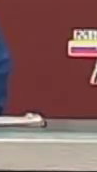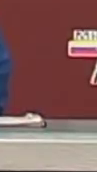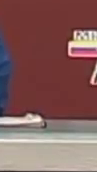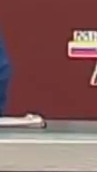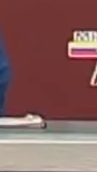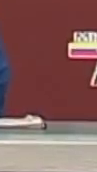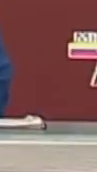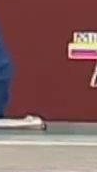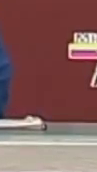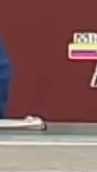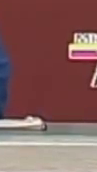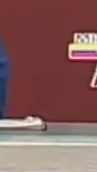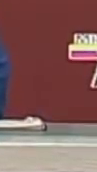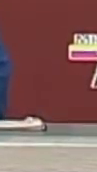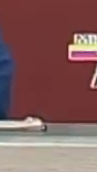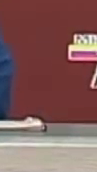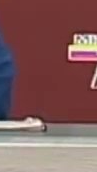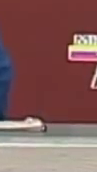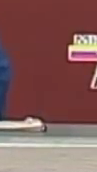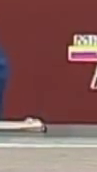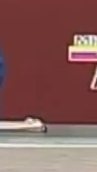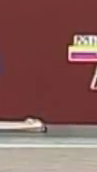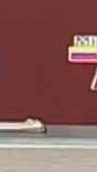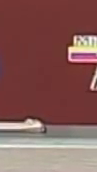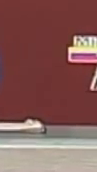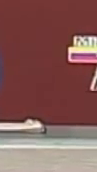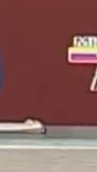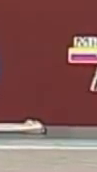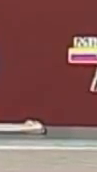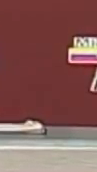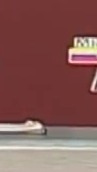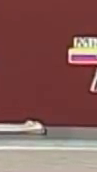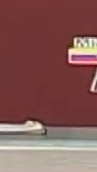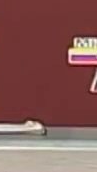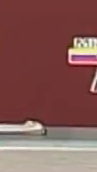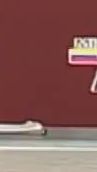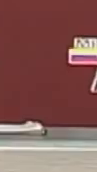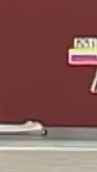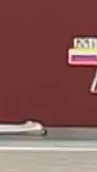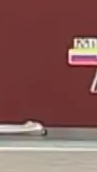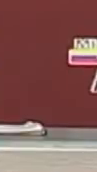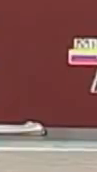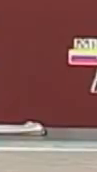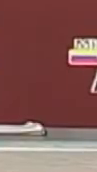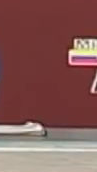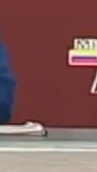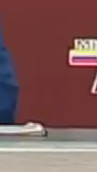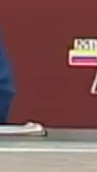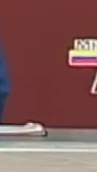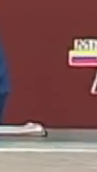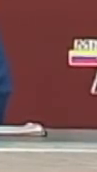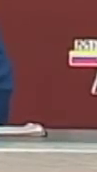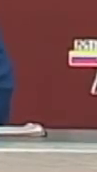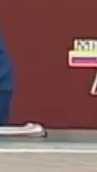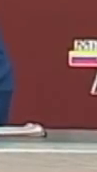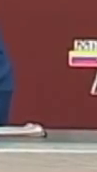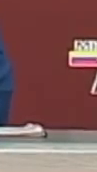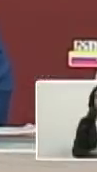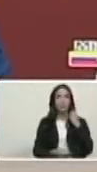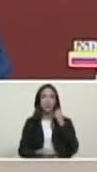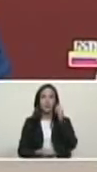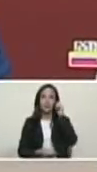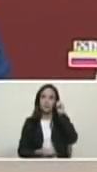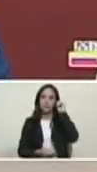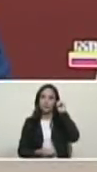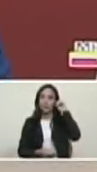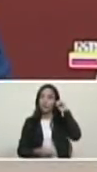un instrumento constitucional de primer nivel para la coordinación del buen gobierno a nivel de